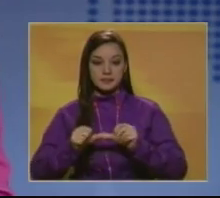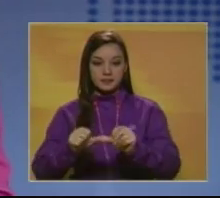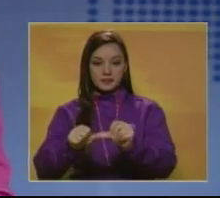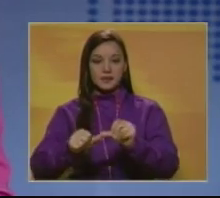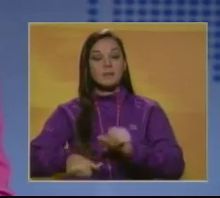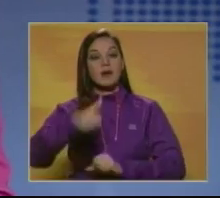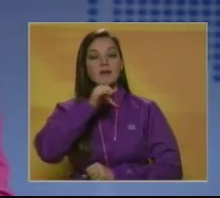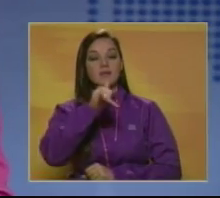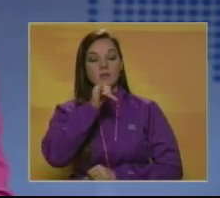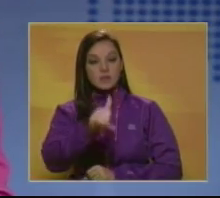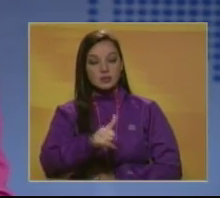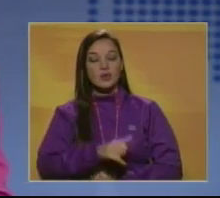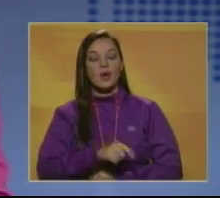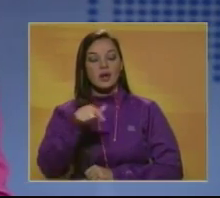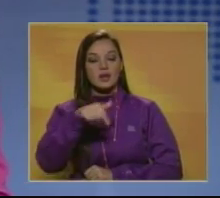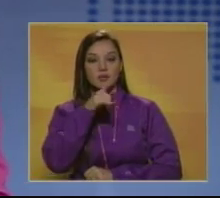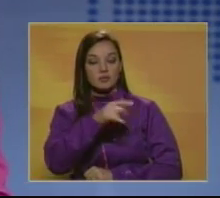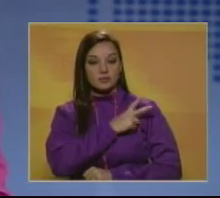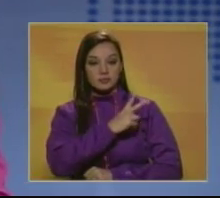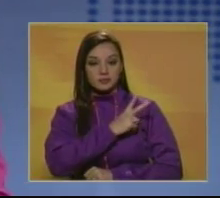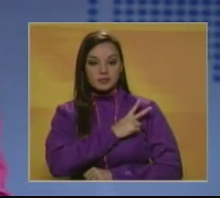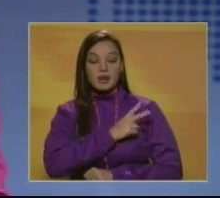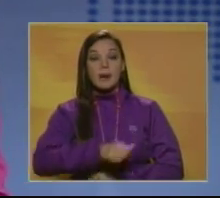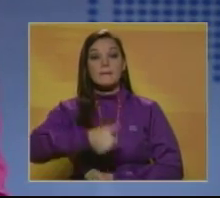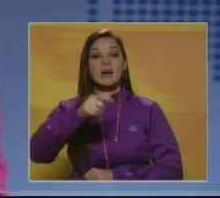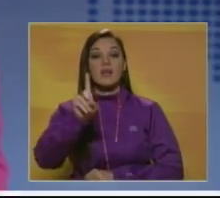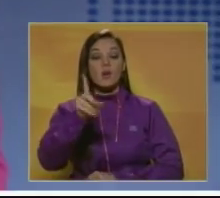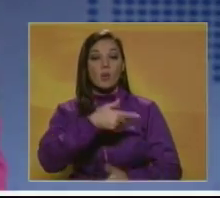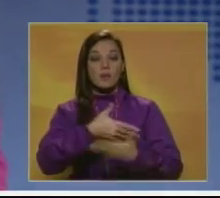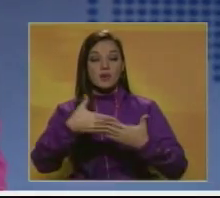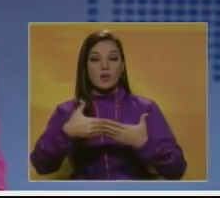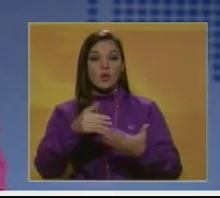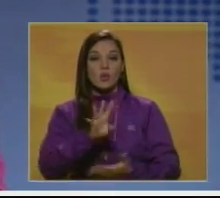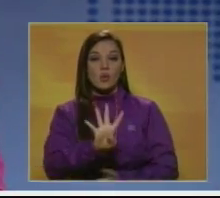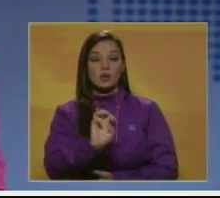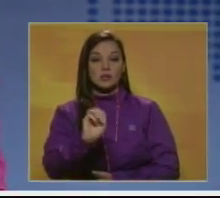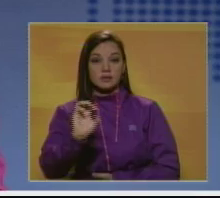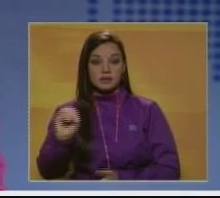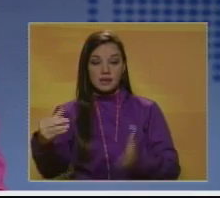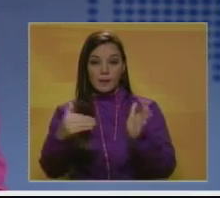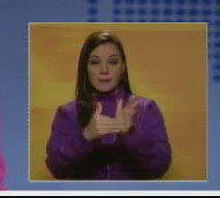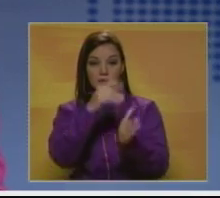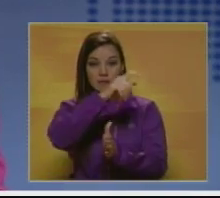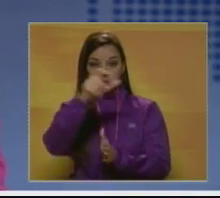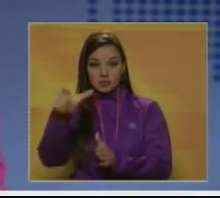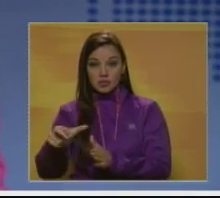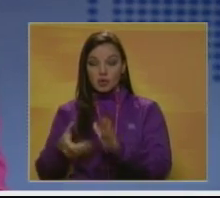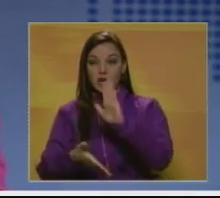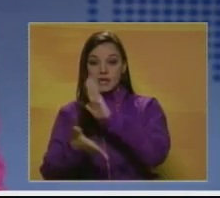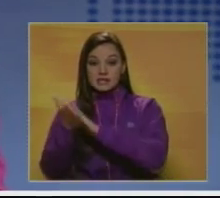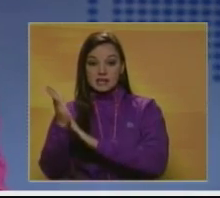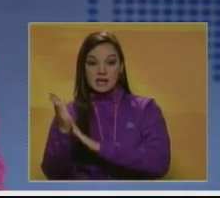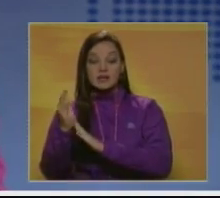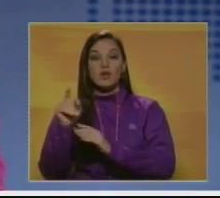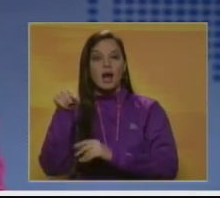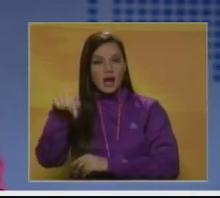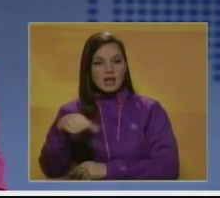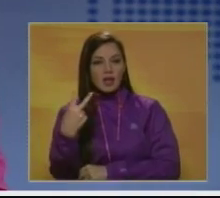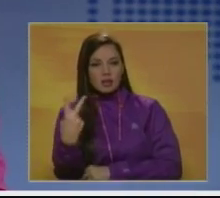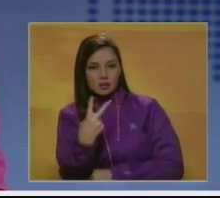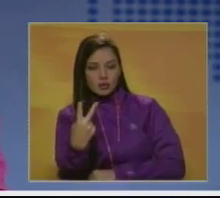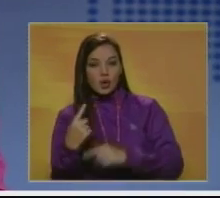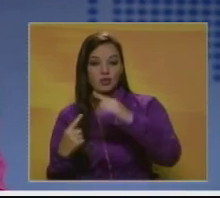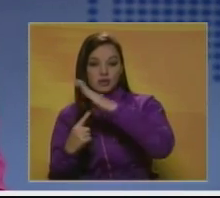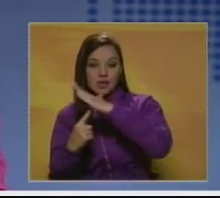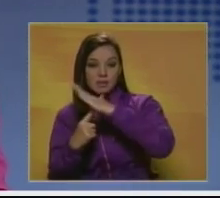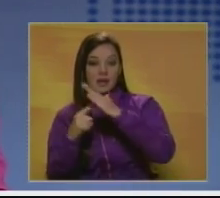Continuamos con más información en su noticiero Venevisión. Más de 1.400.000 pasajeros se han movilizado por los dos terminales de Caracas